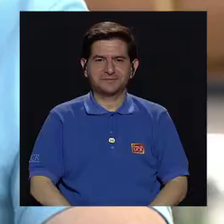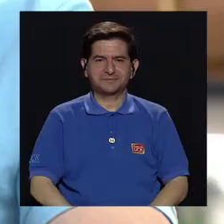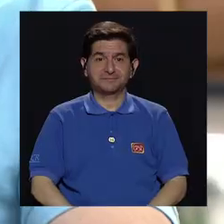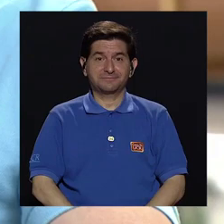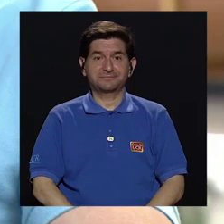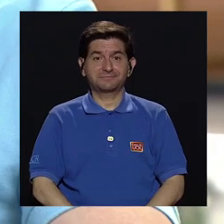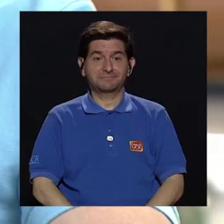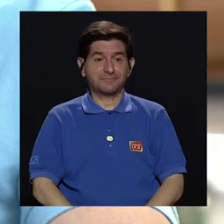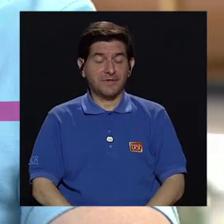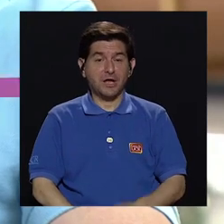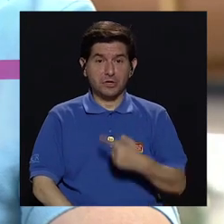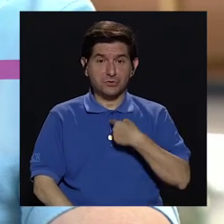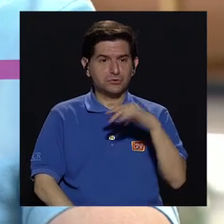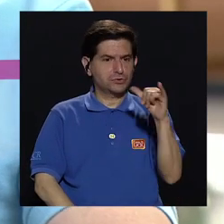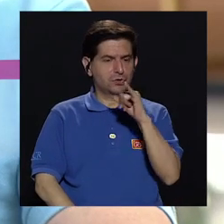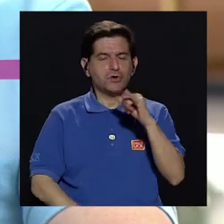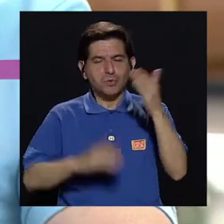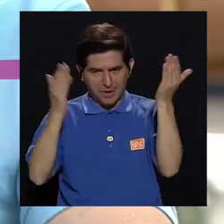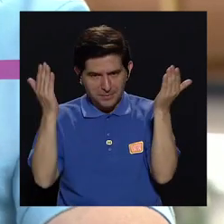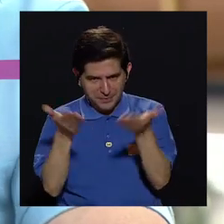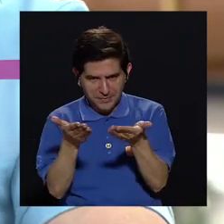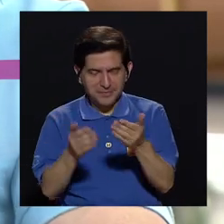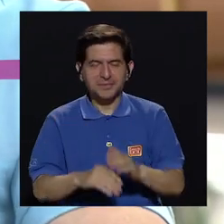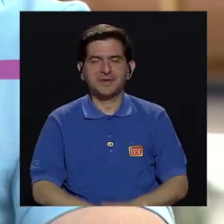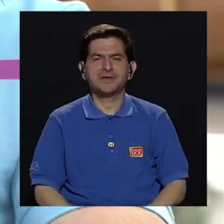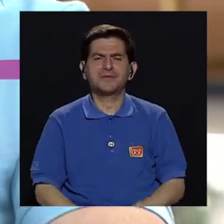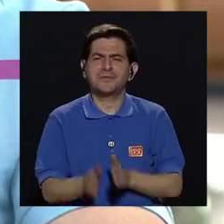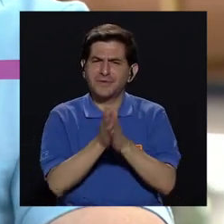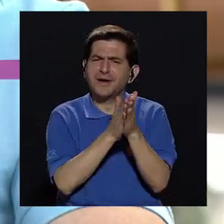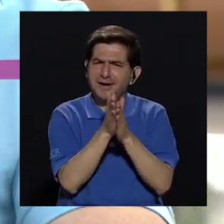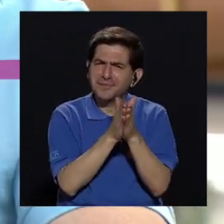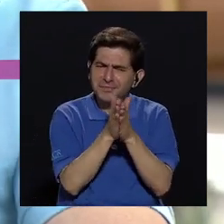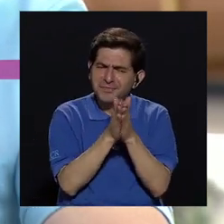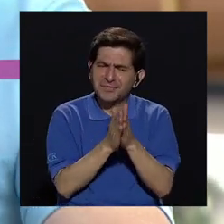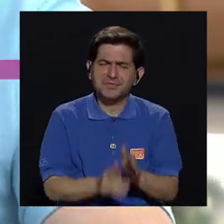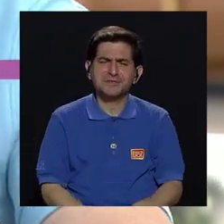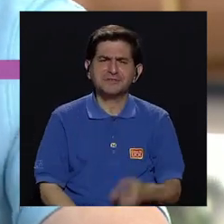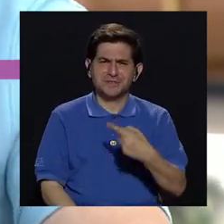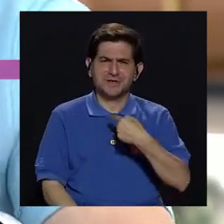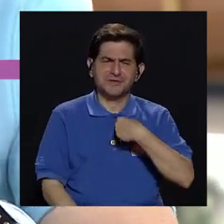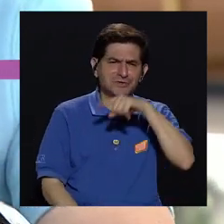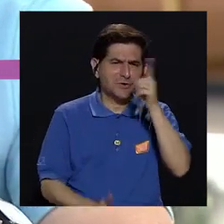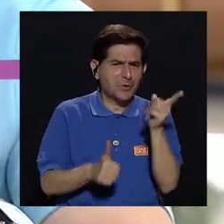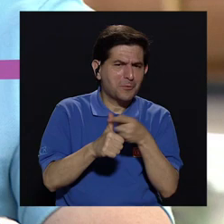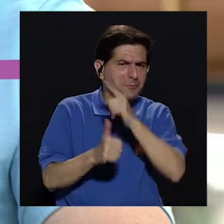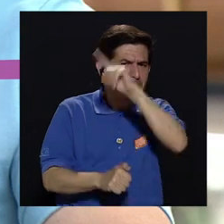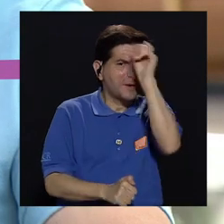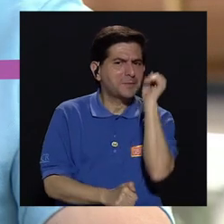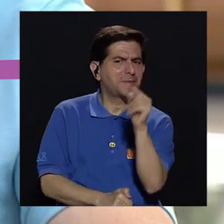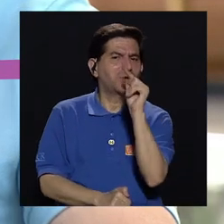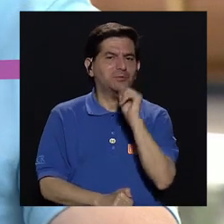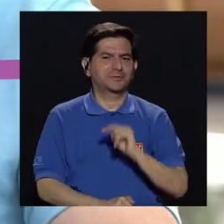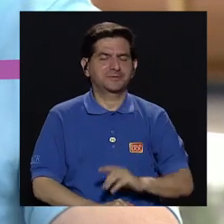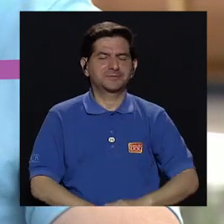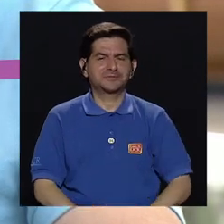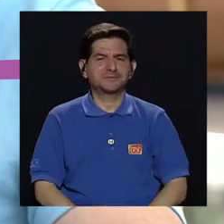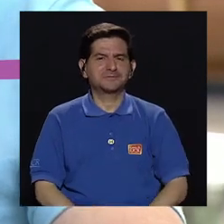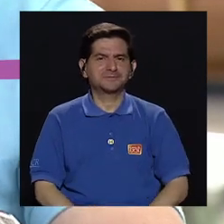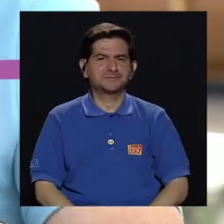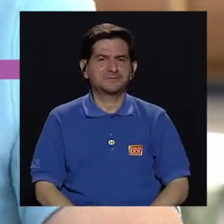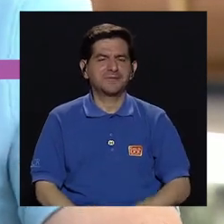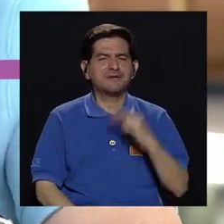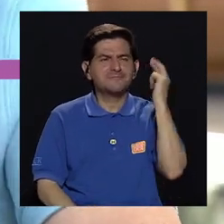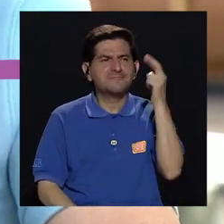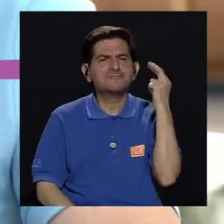ella. Igualmente, pues me uno a la bienvenida, Antonio, y aprovecho para hacerle la primera pregunta, y es